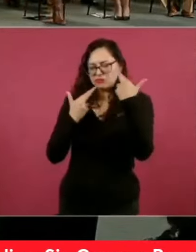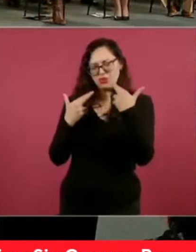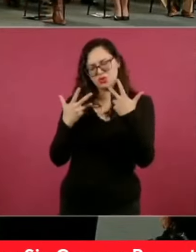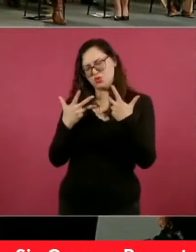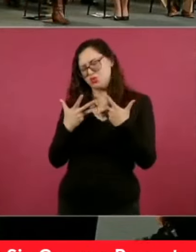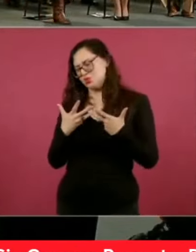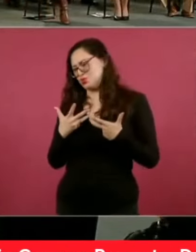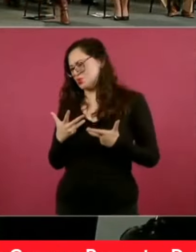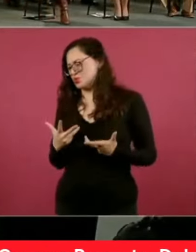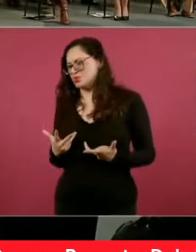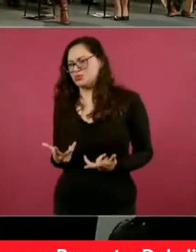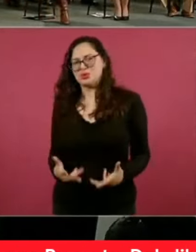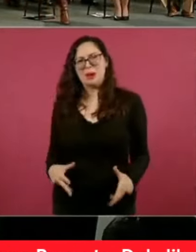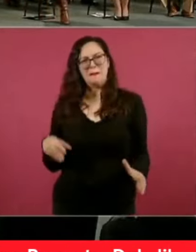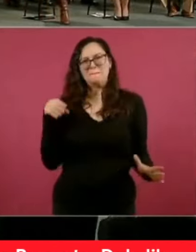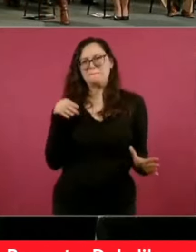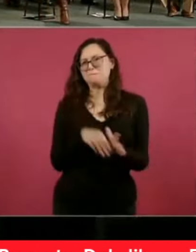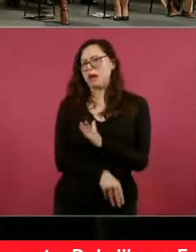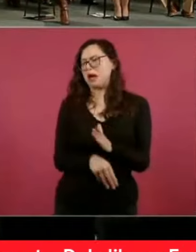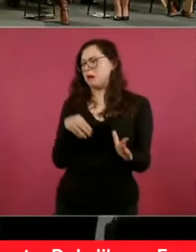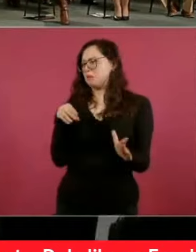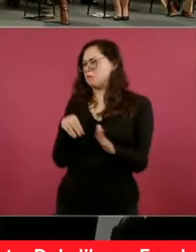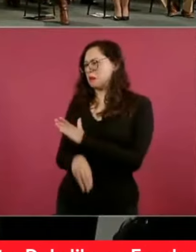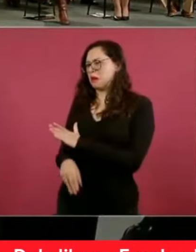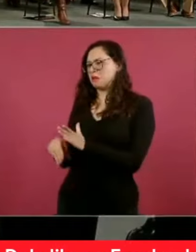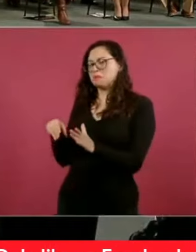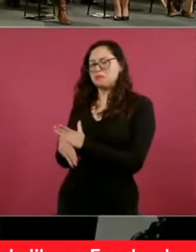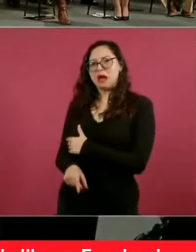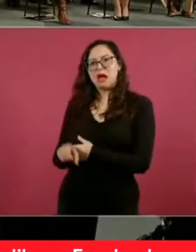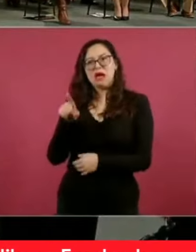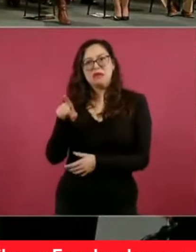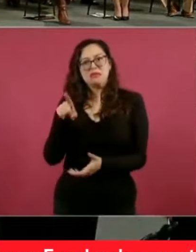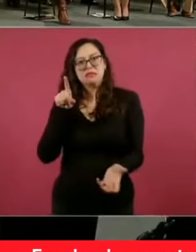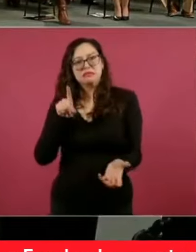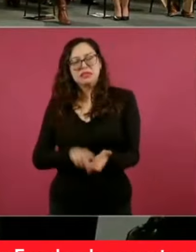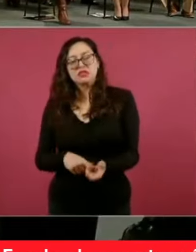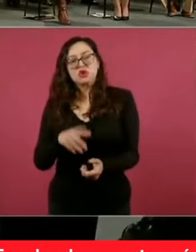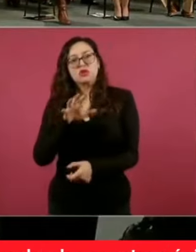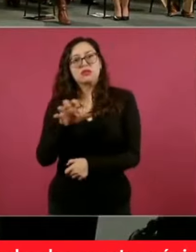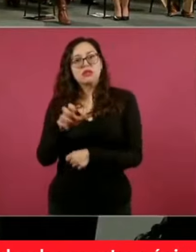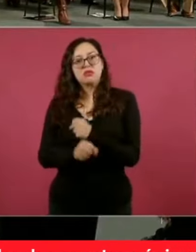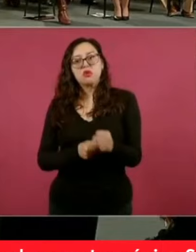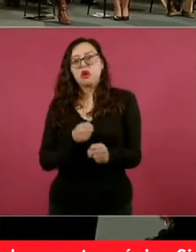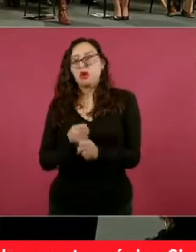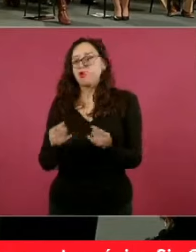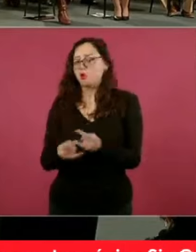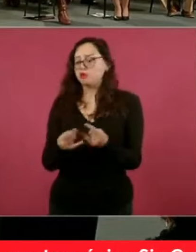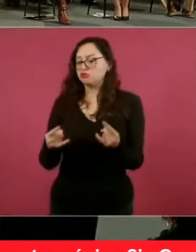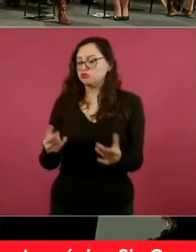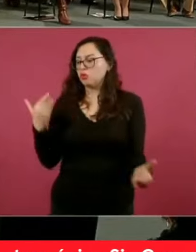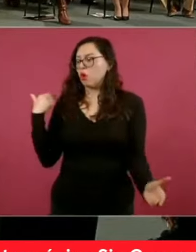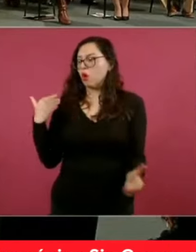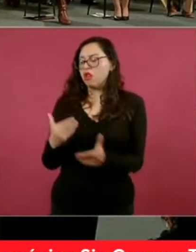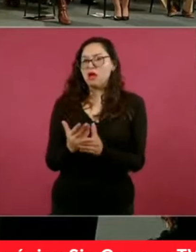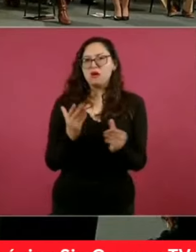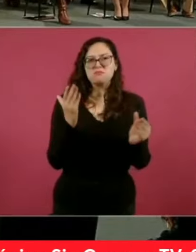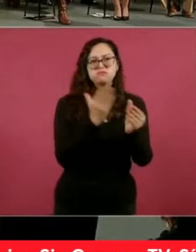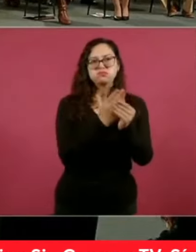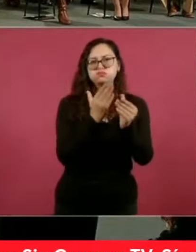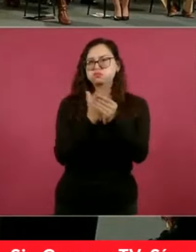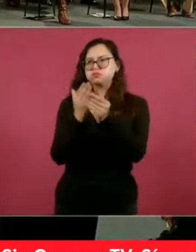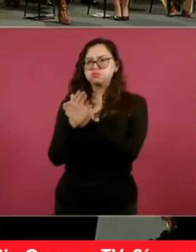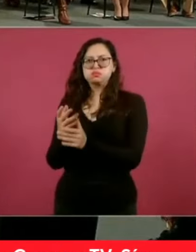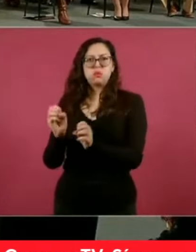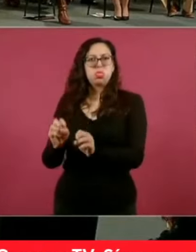importante y extenso de América Latina, depositario de más de 500 años de historia. Con el